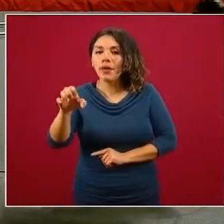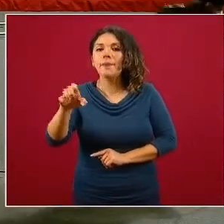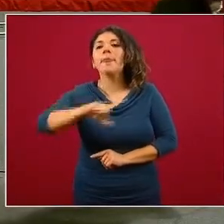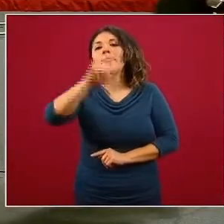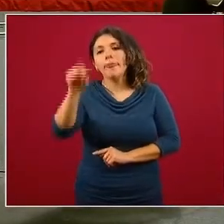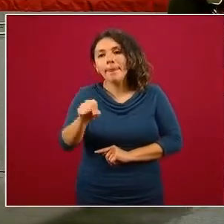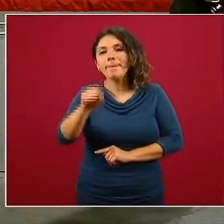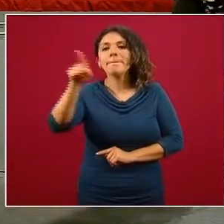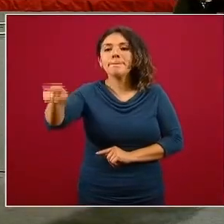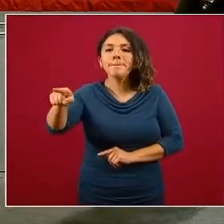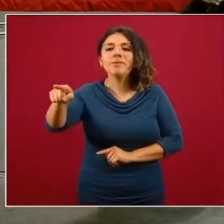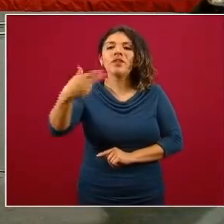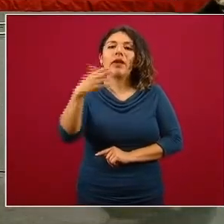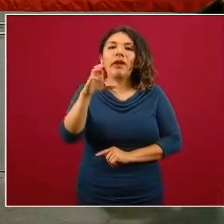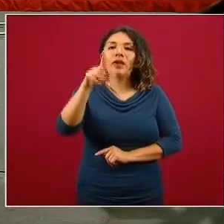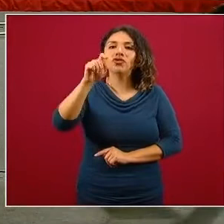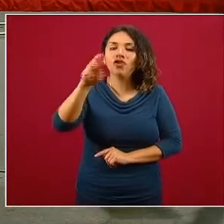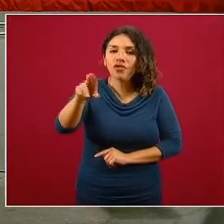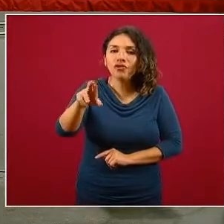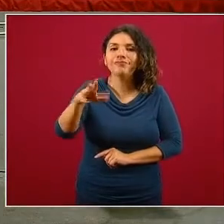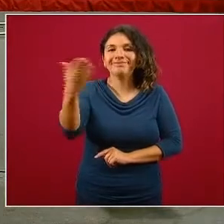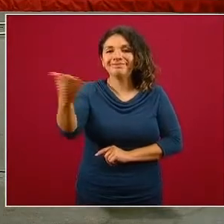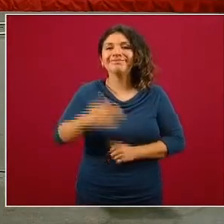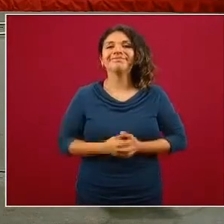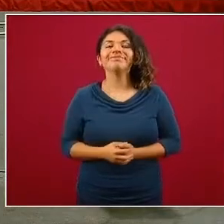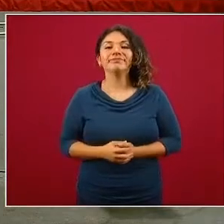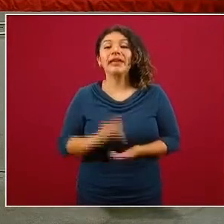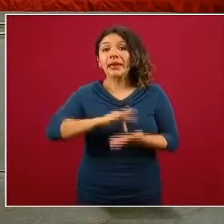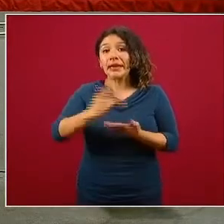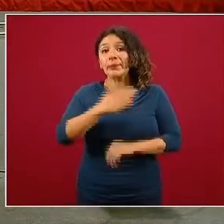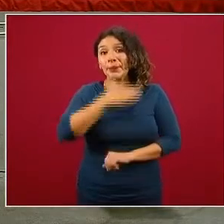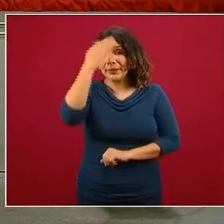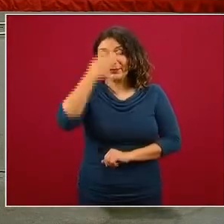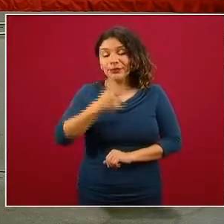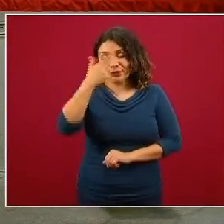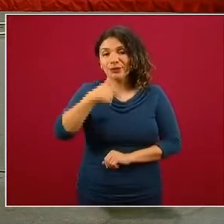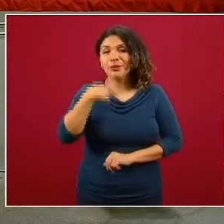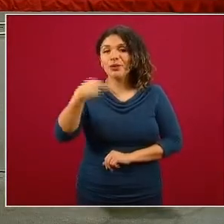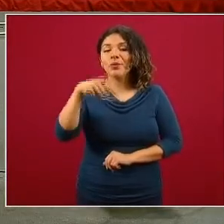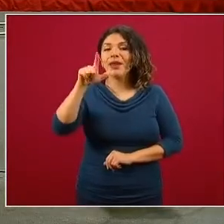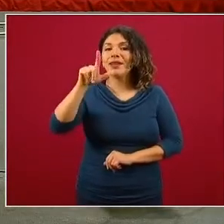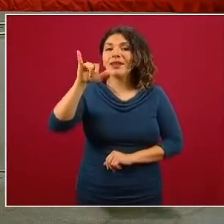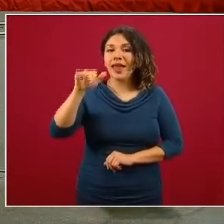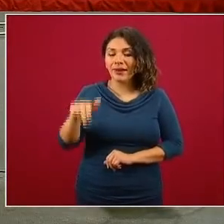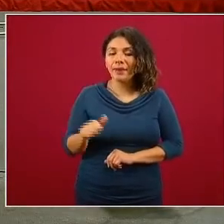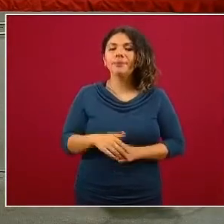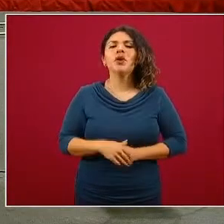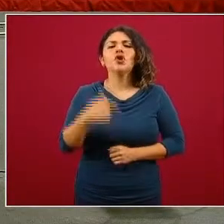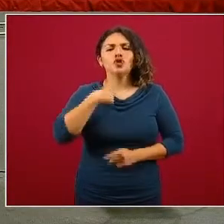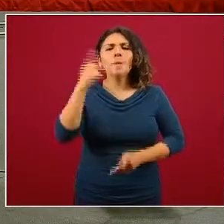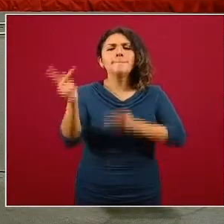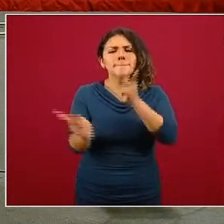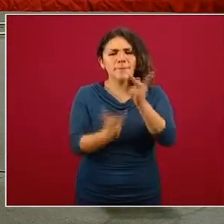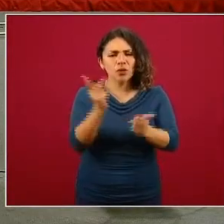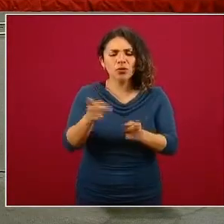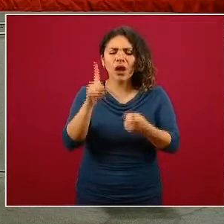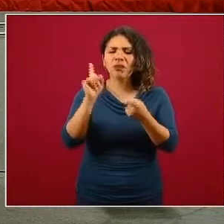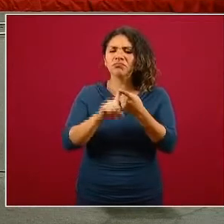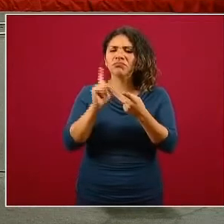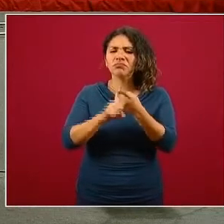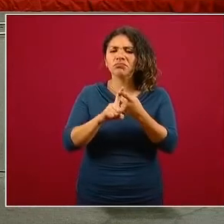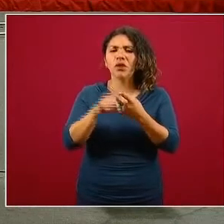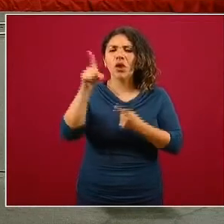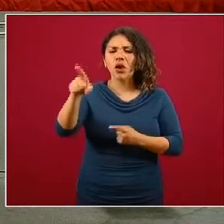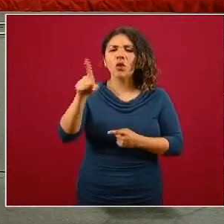nos seguimos con Héctor García, por favor. Gracias, buenas noches, Liliana Noble de Pulso Saludable. Tengo dos preguntas. Primera,